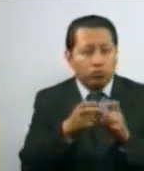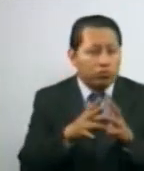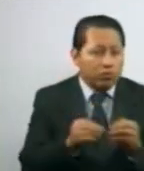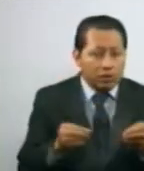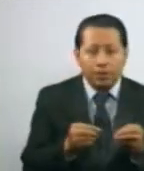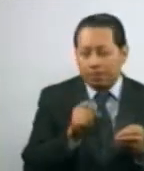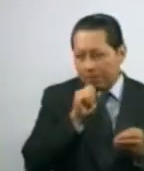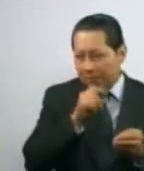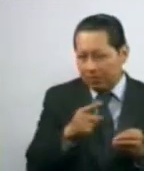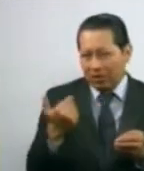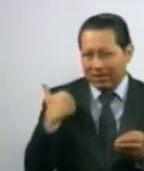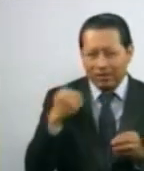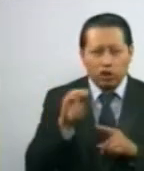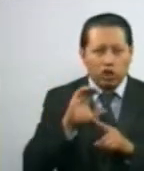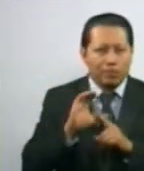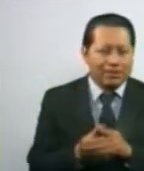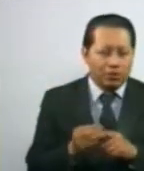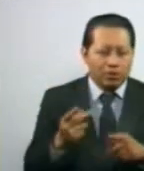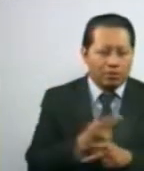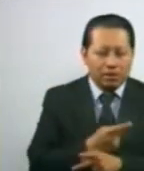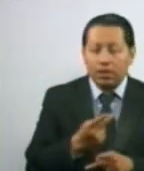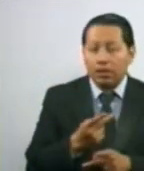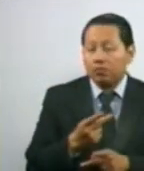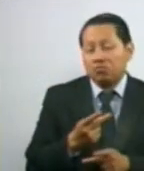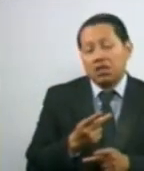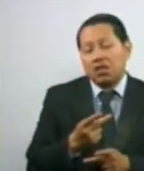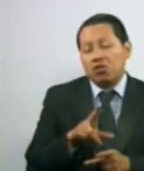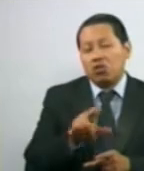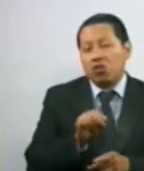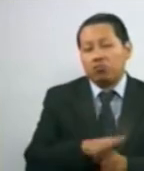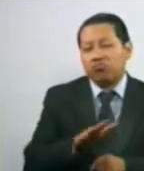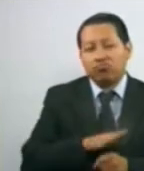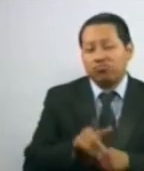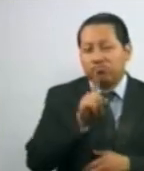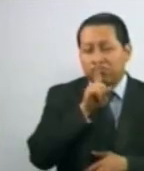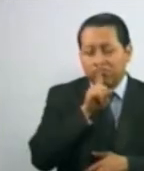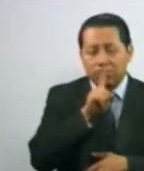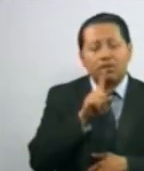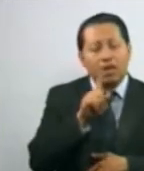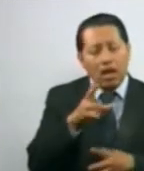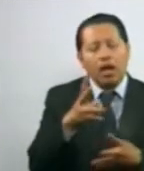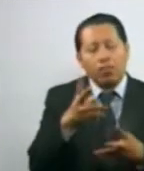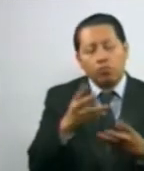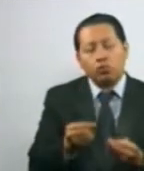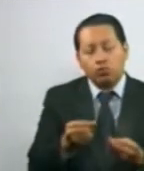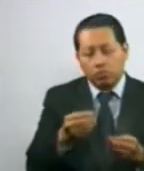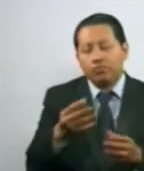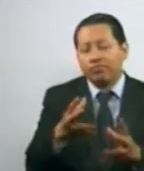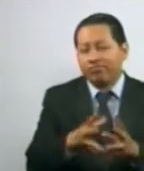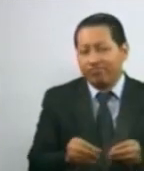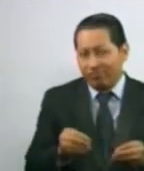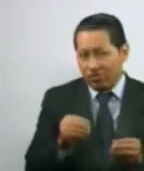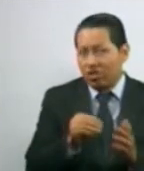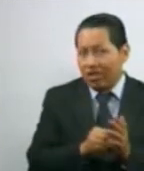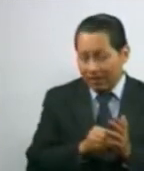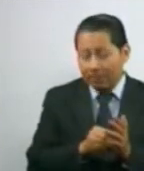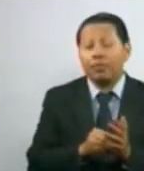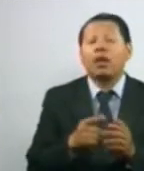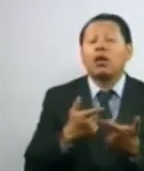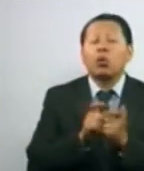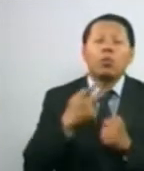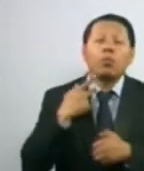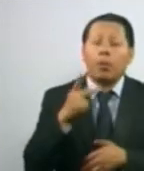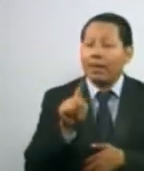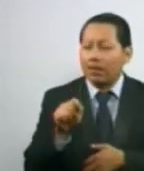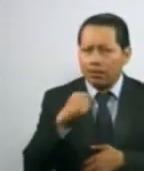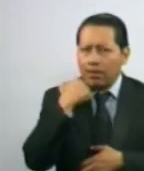durante el pasado reciente de la Comisión no bastará para hacer frente a las miles de desapariciones. Finalmente, desde el Partido del